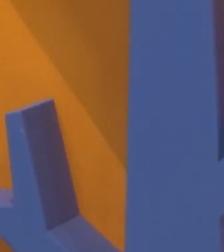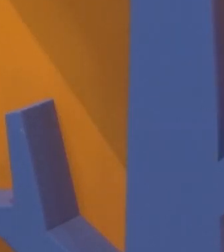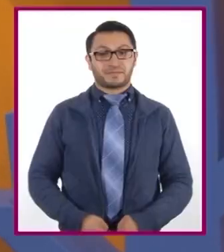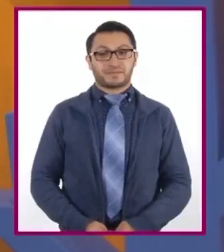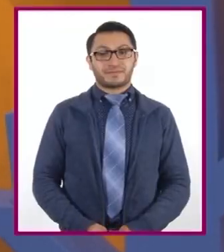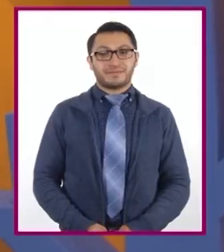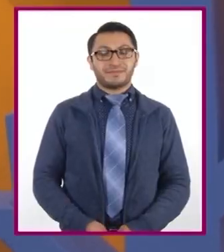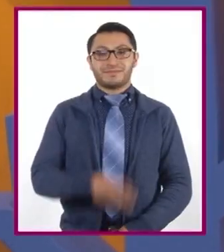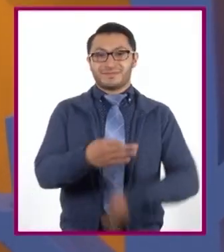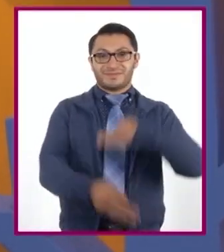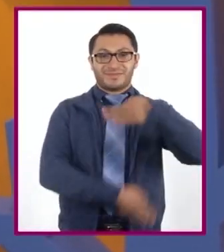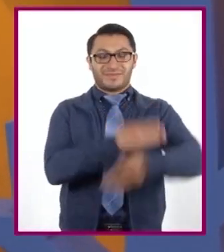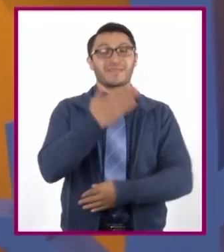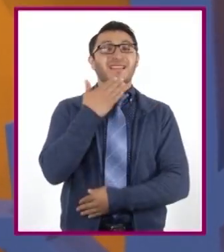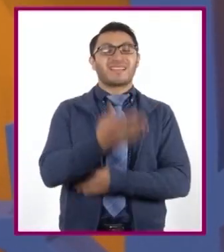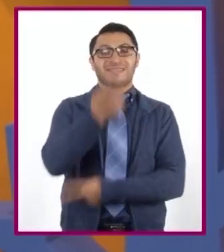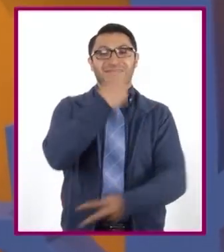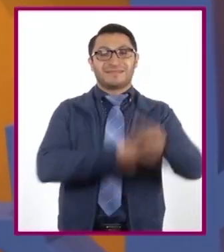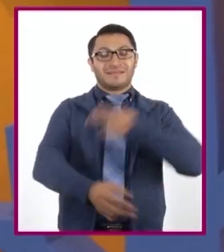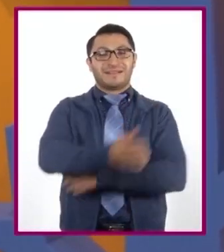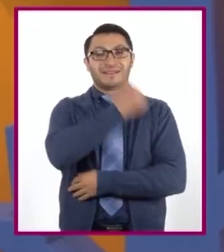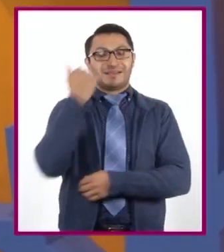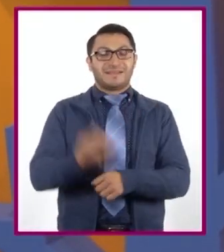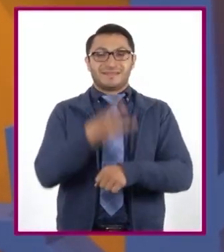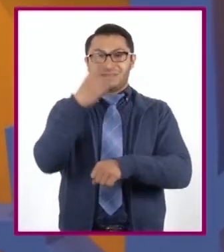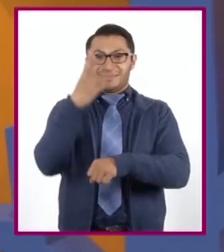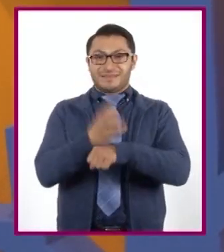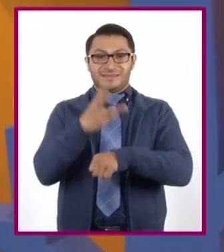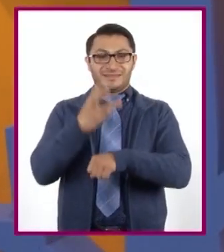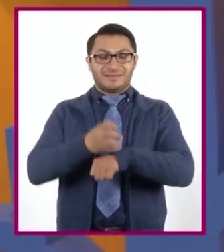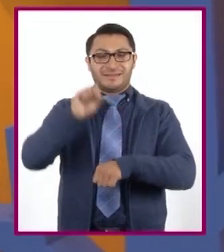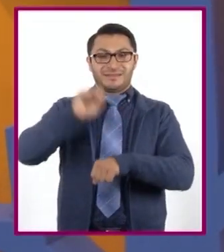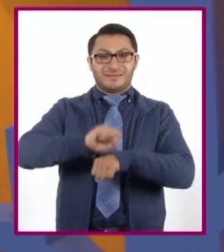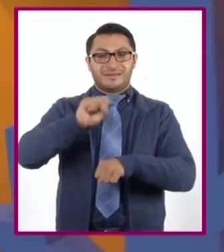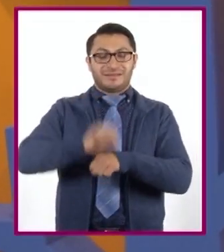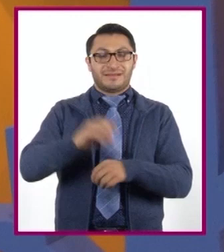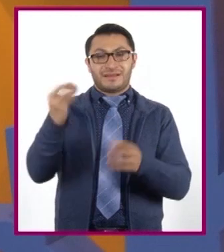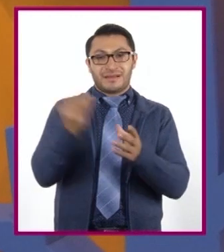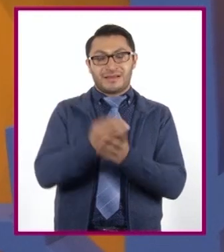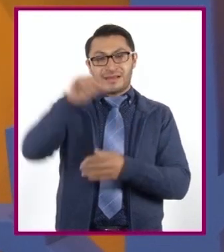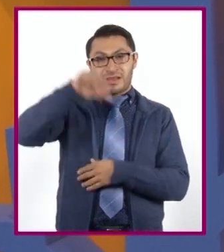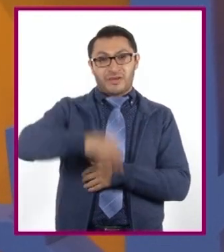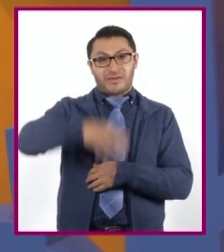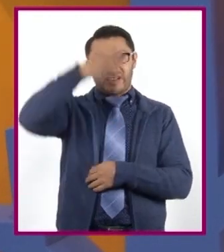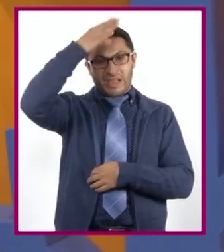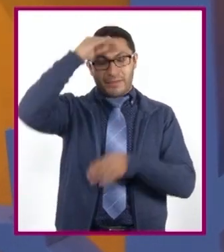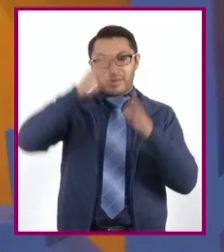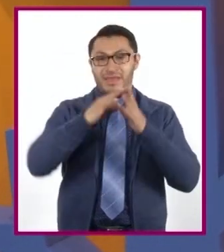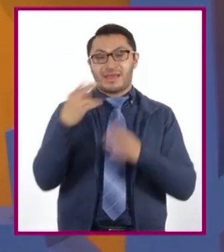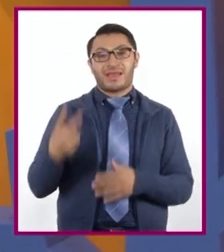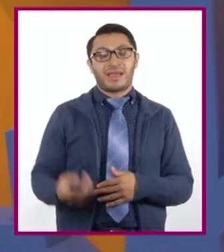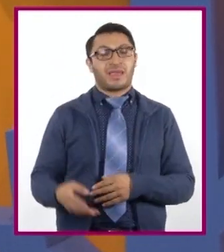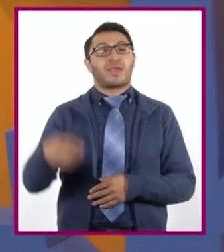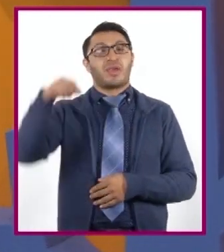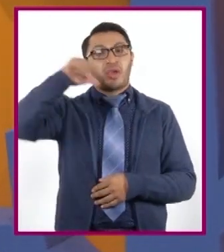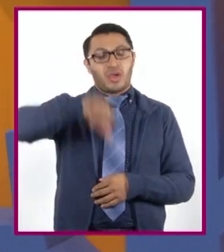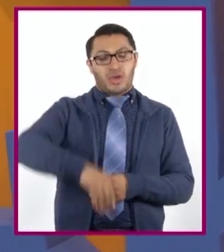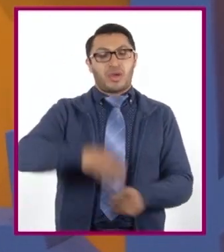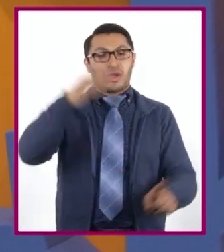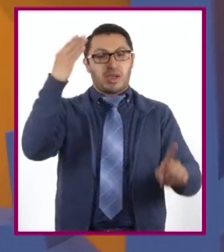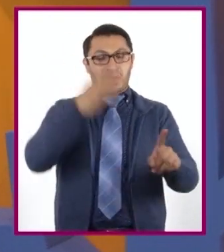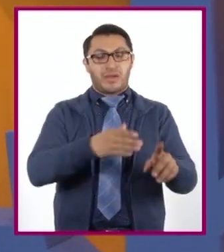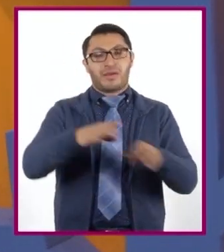Sean bienvenidas y bienvenidos, alumnos de tercero de secundaria, a esta emisión de Aprende en Casa 2, donde trabajaremos